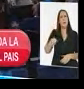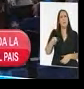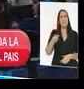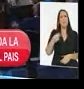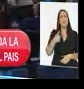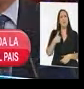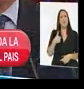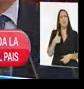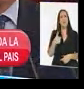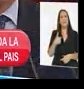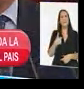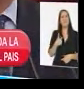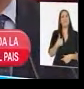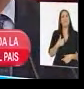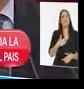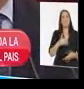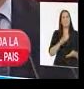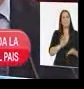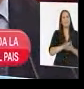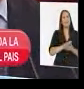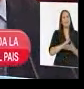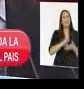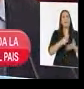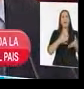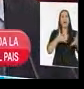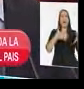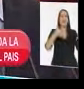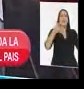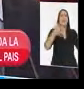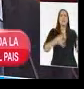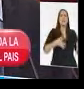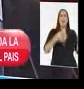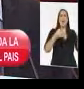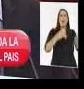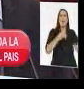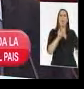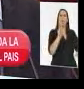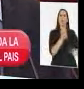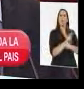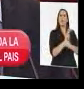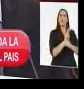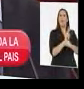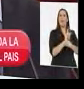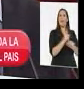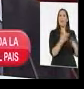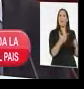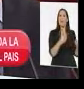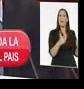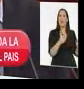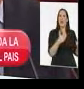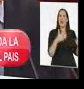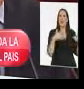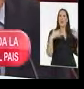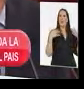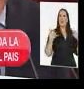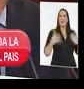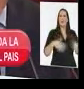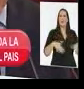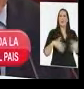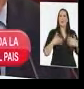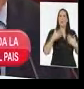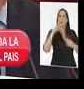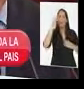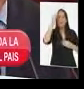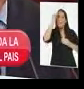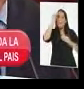antes, era ser absolutamente prolijos. Yo siempre hago la diferencia y digo, estos no son Josecito López. Ahora, la